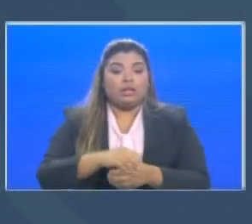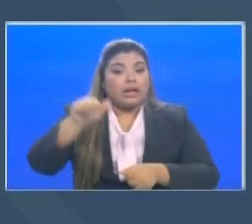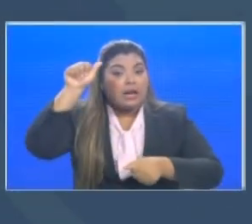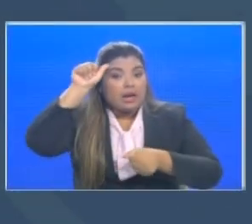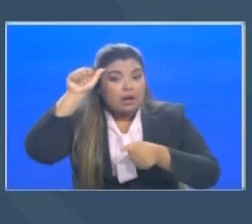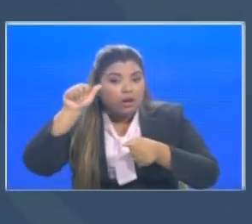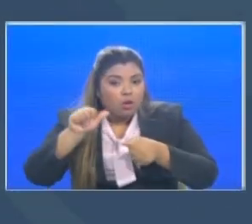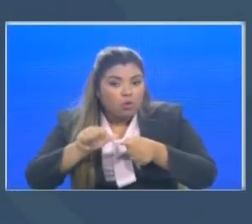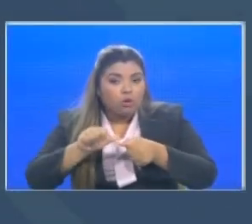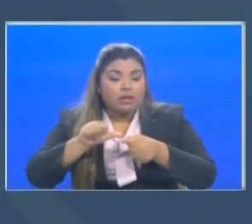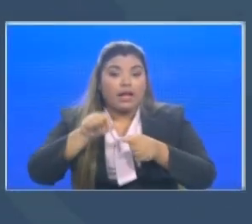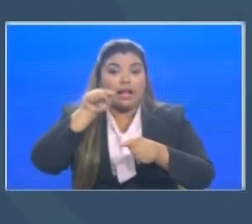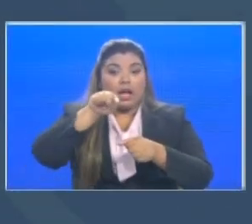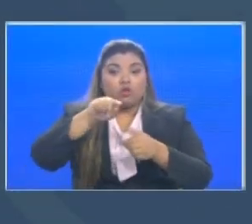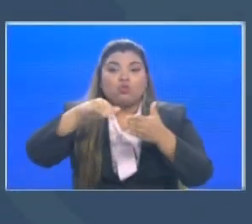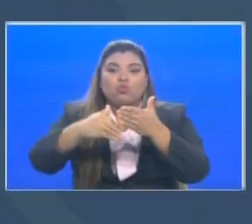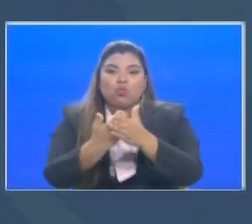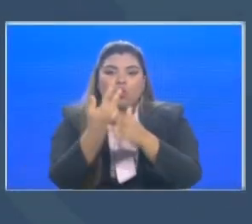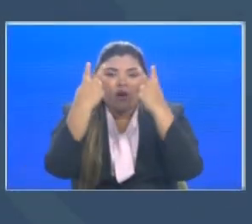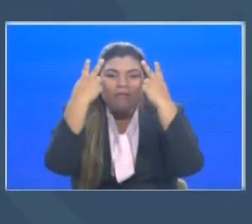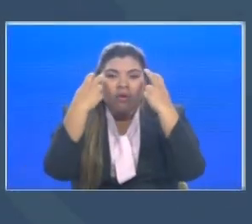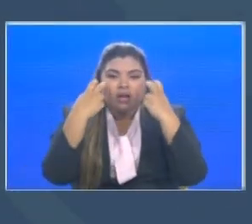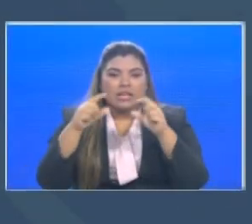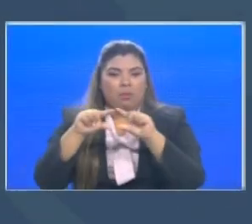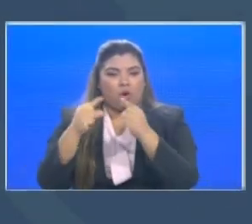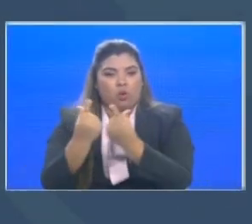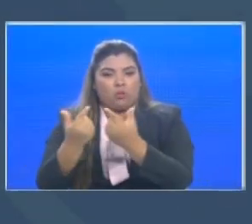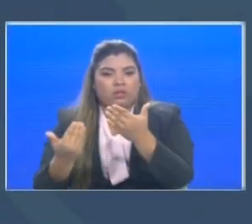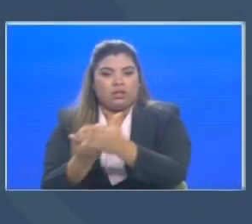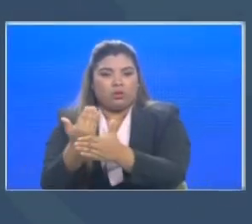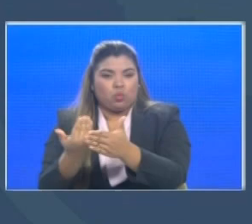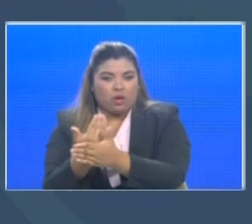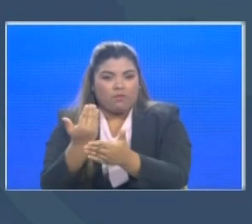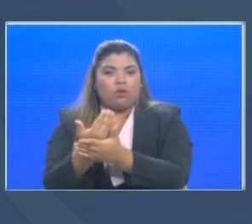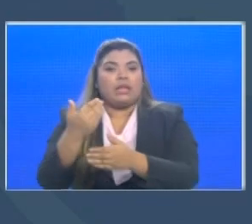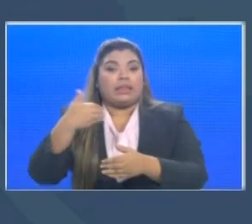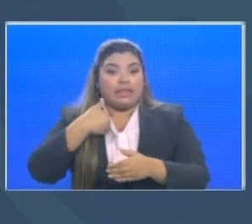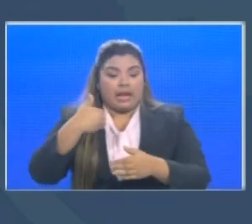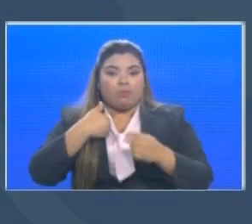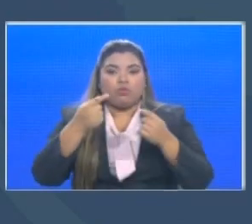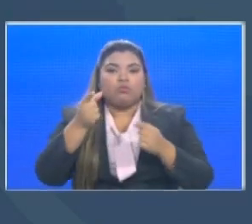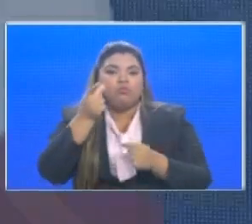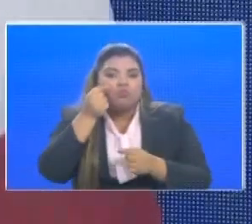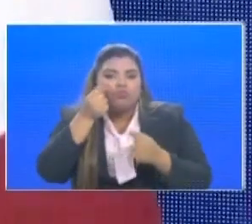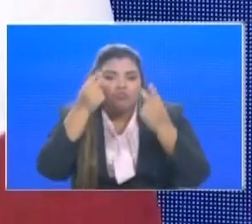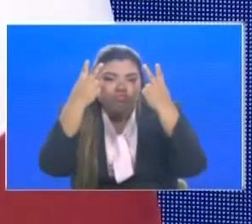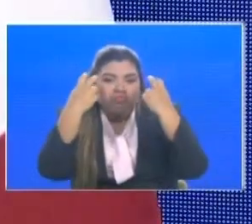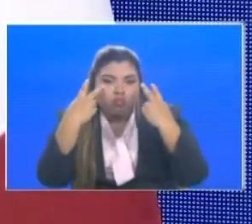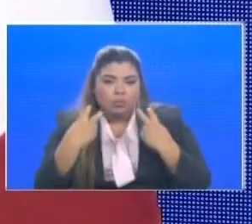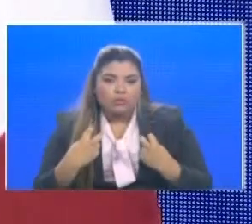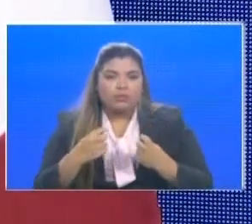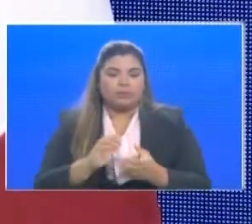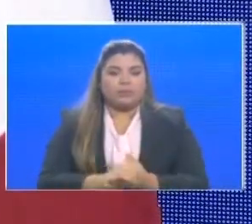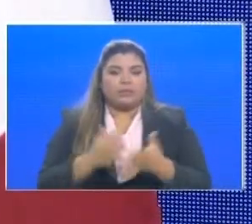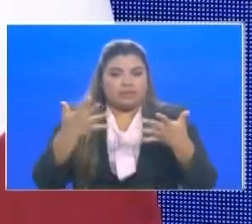Recordar que dentro de esas nuevas pruebas también están las segundas muestras que hemos